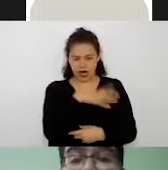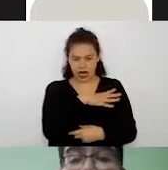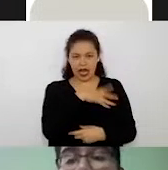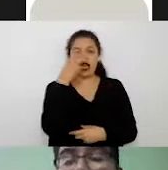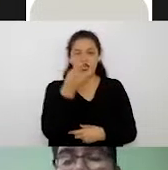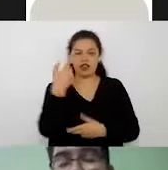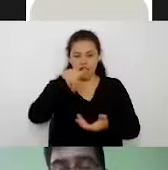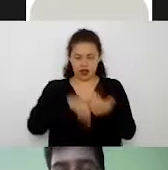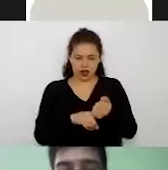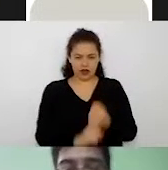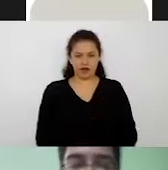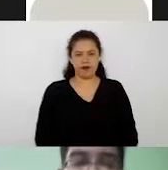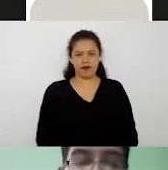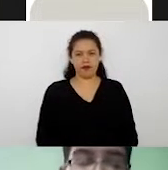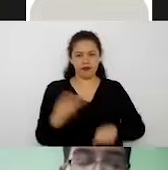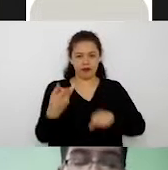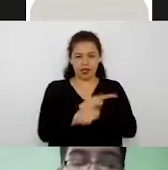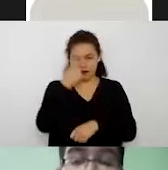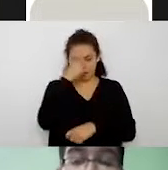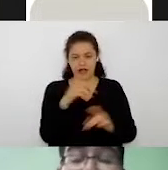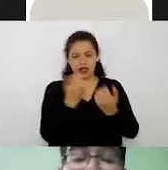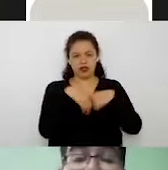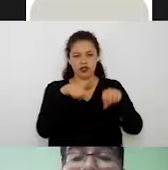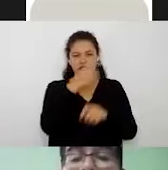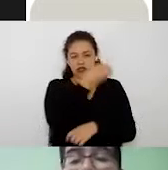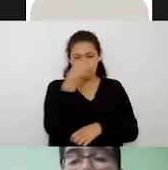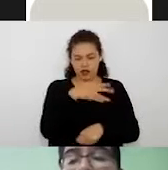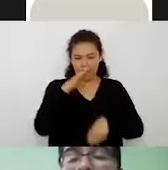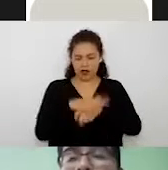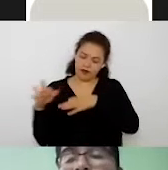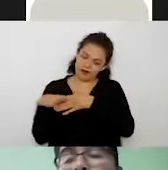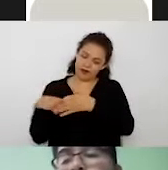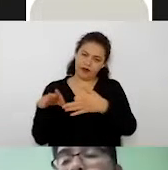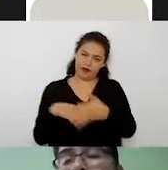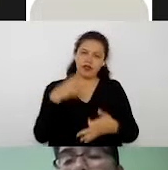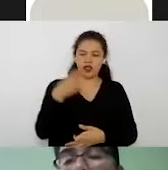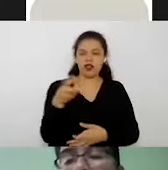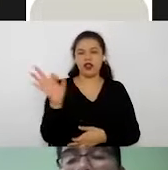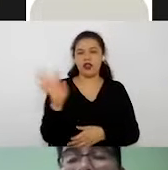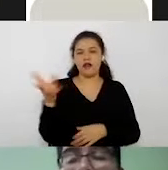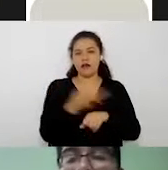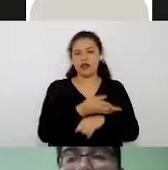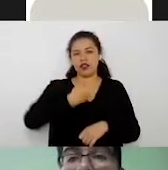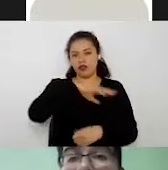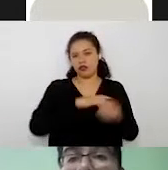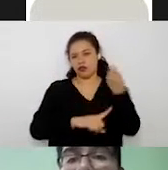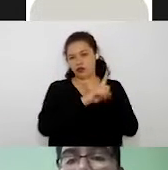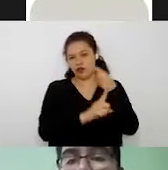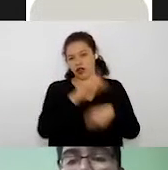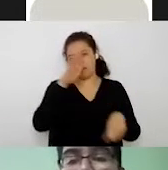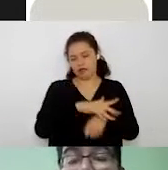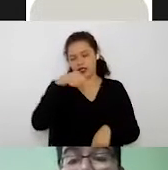estos fenómenos, pues vemos que pueden causarse con mayor regularidad y que estos sí quizás nos afectan más a todos